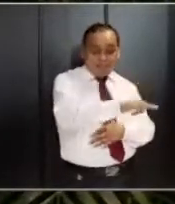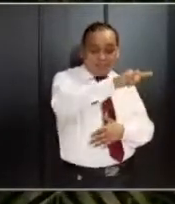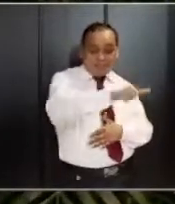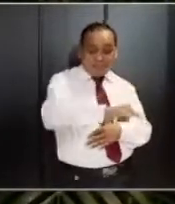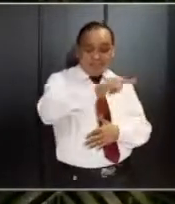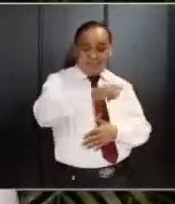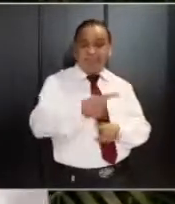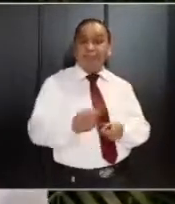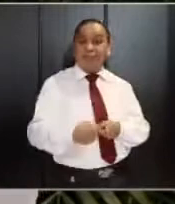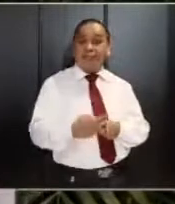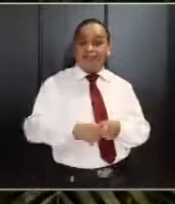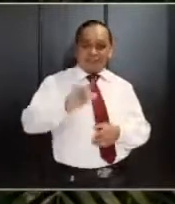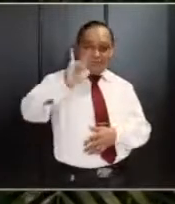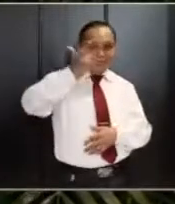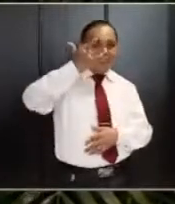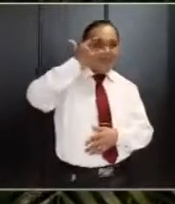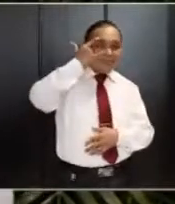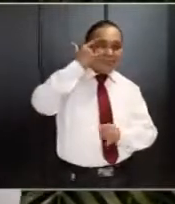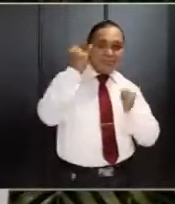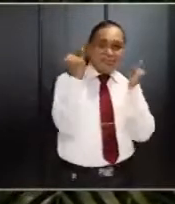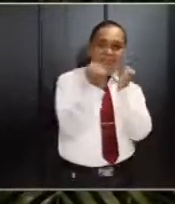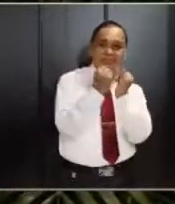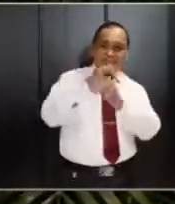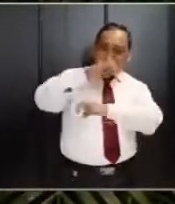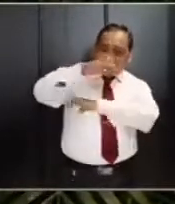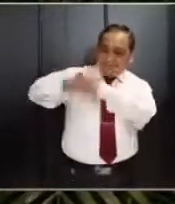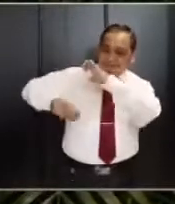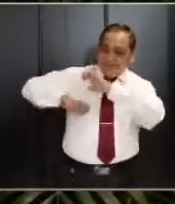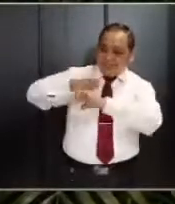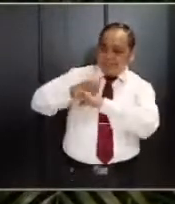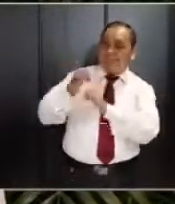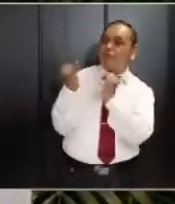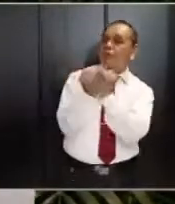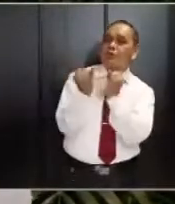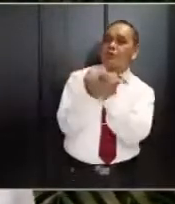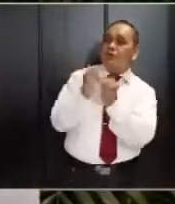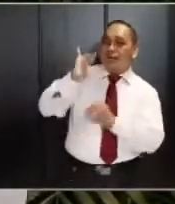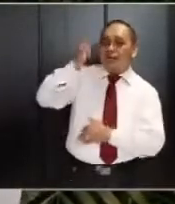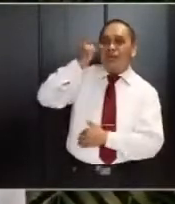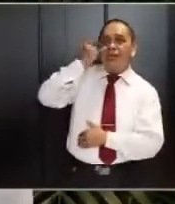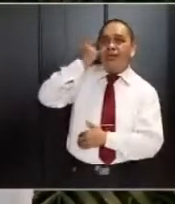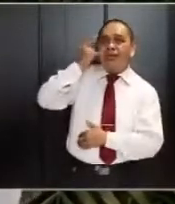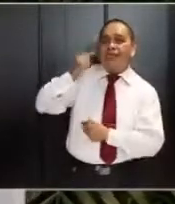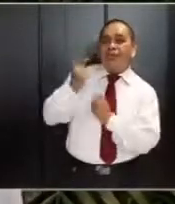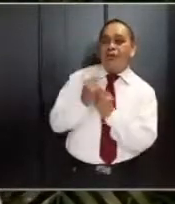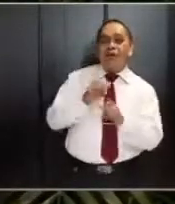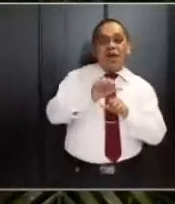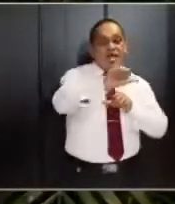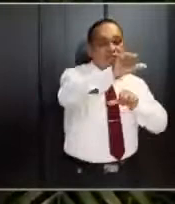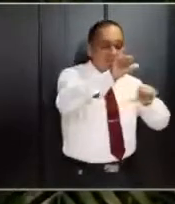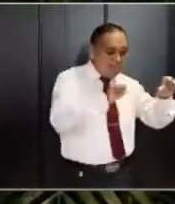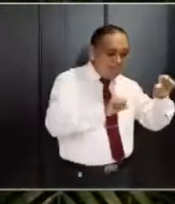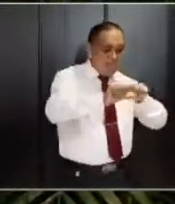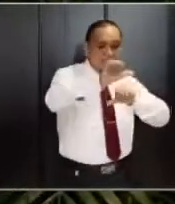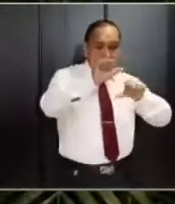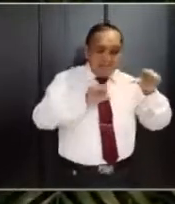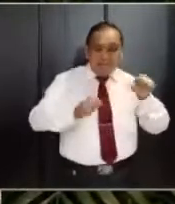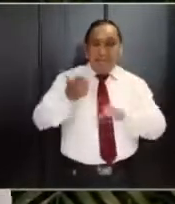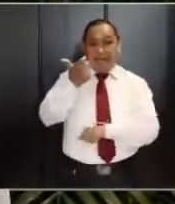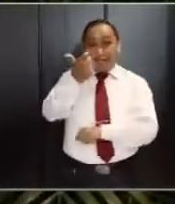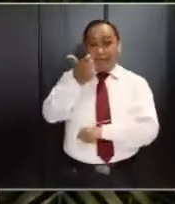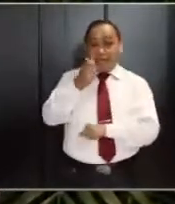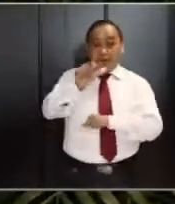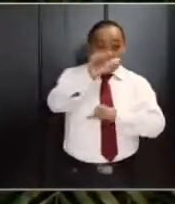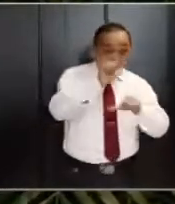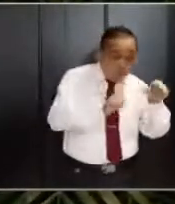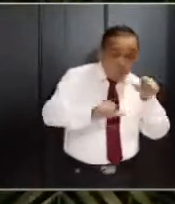totalmente campechanos, y las industrias van a ser totalmente campechanas. Entonces se va a distribuir la economía en